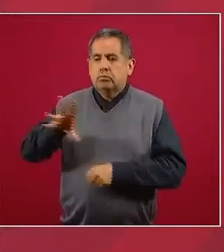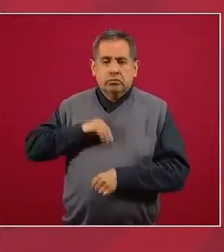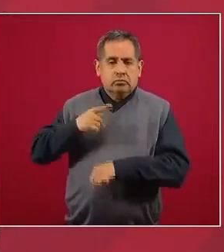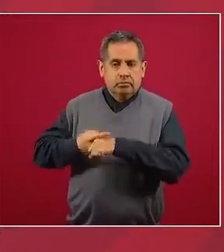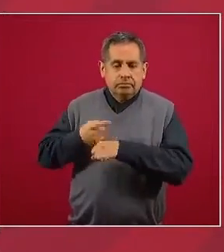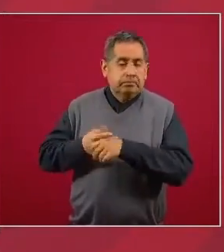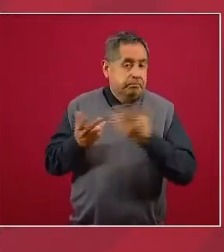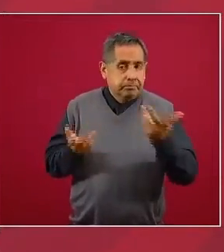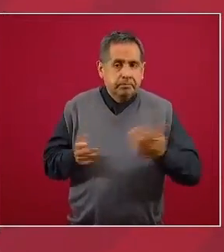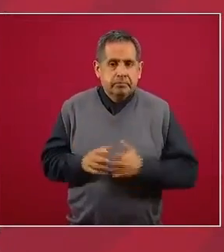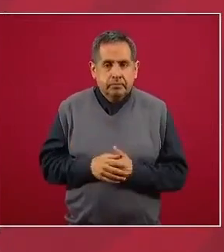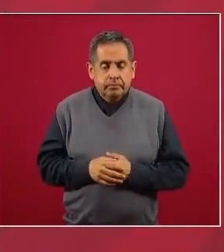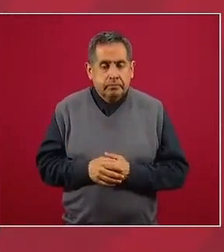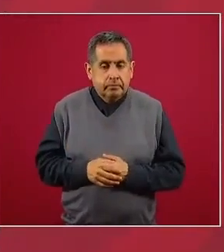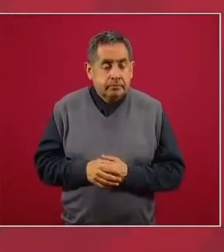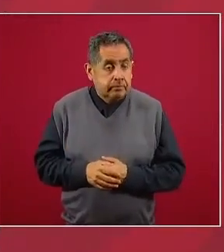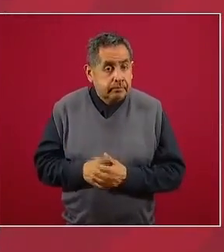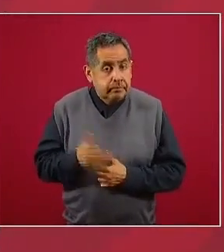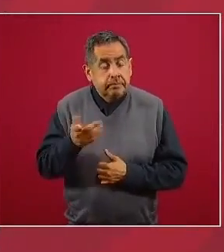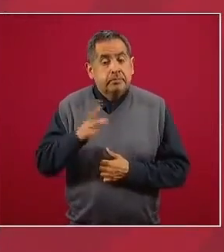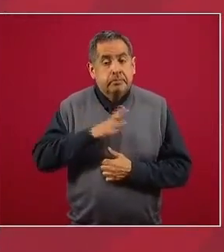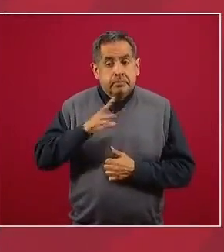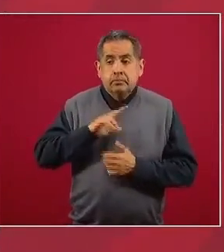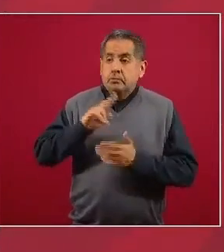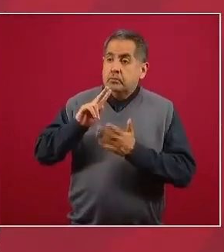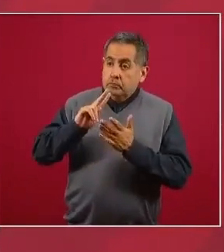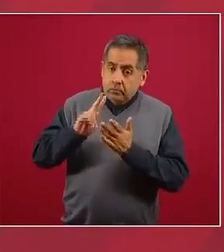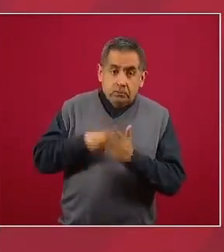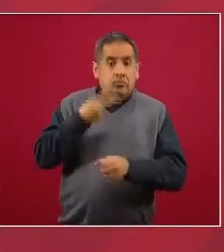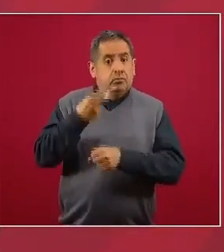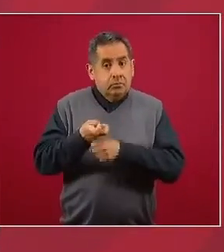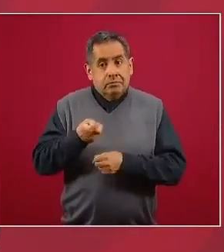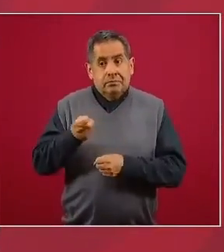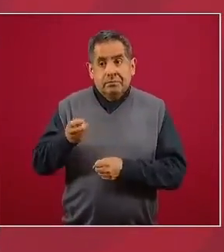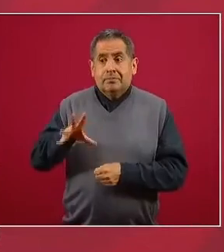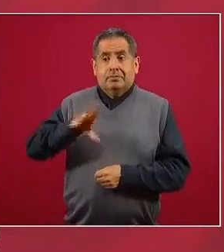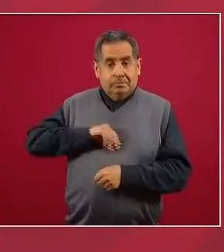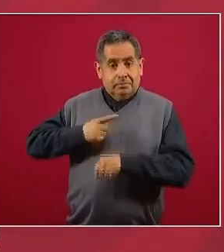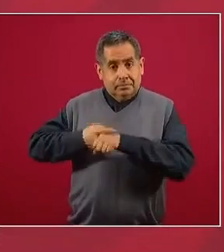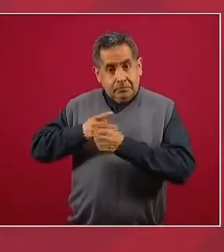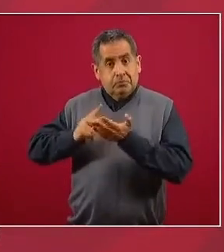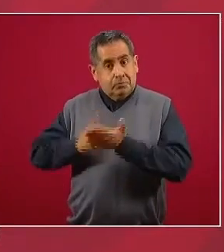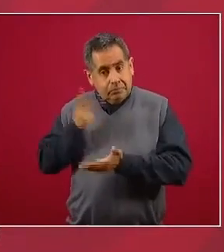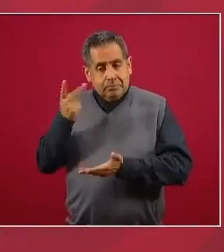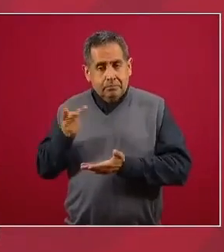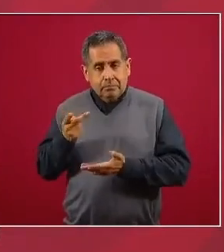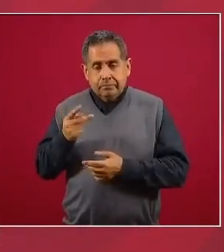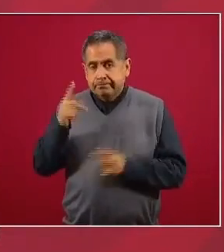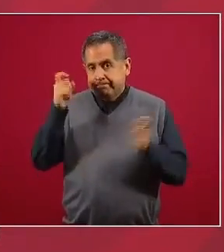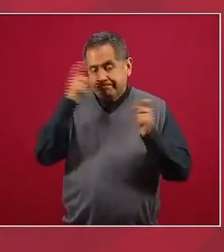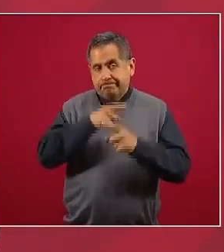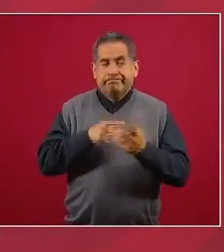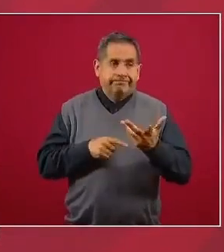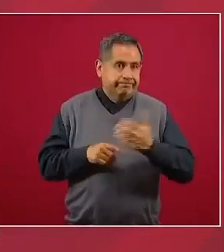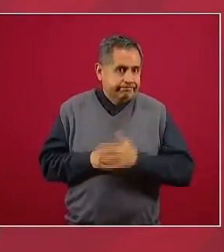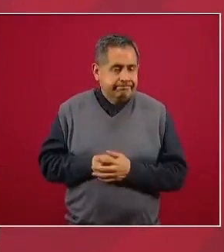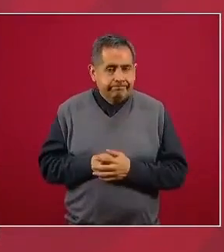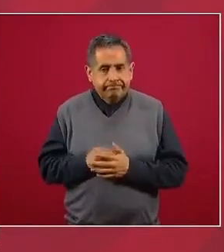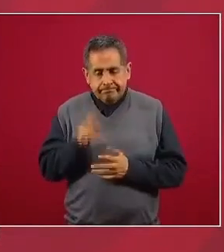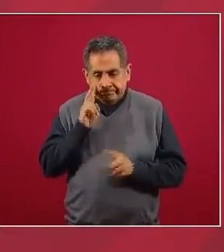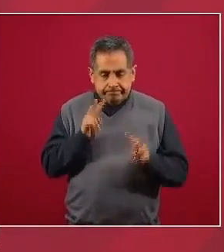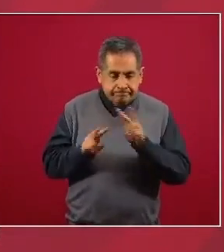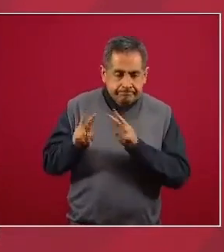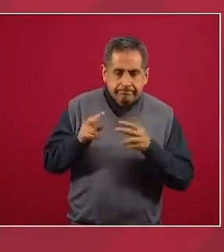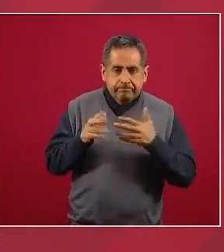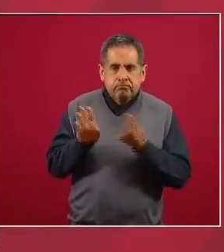dice muy bien, el hecho de que exista reinfección, pone un reto de entender